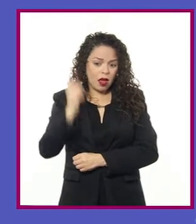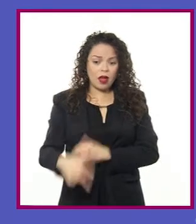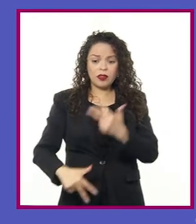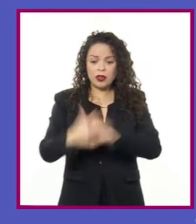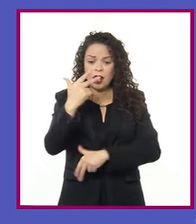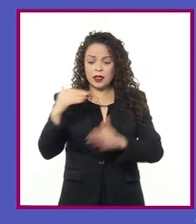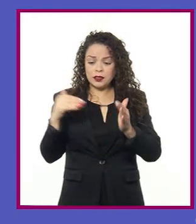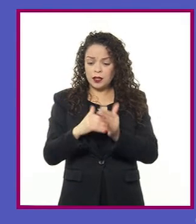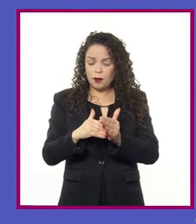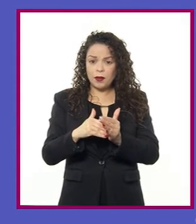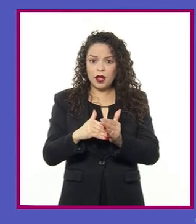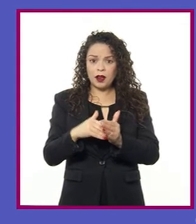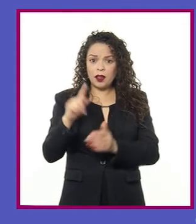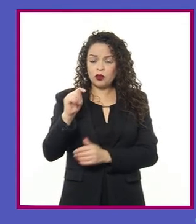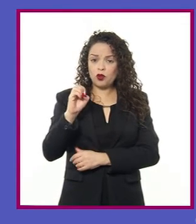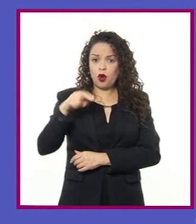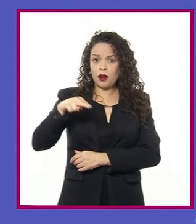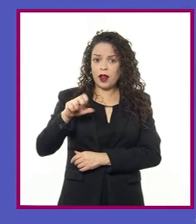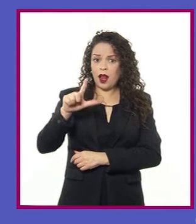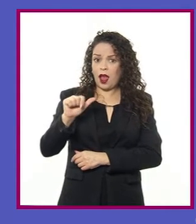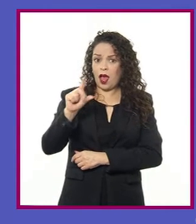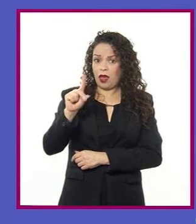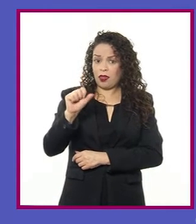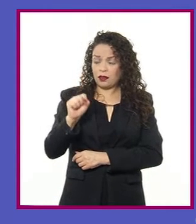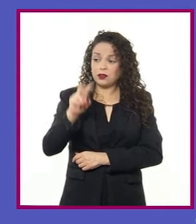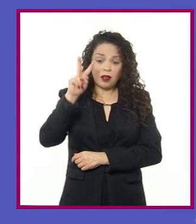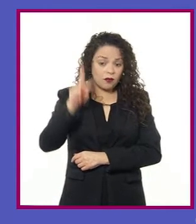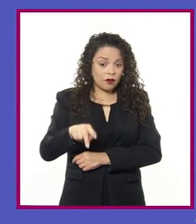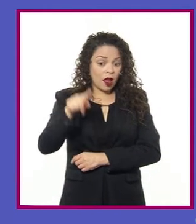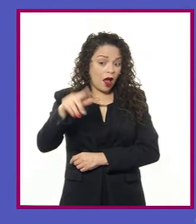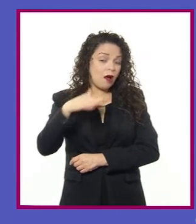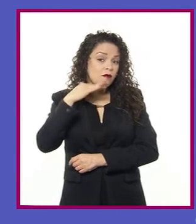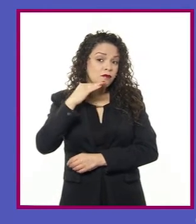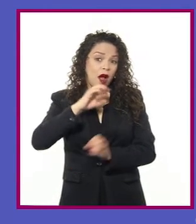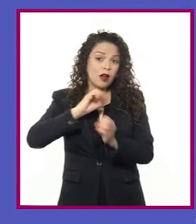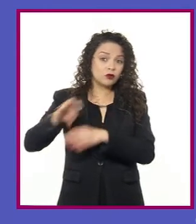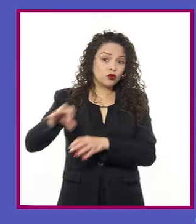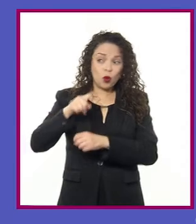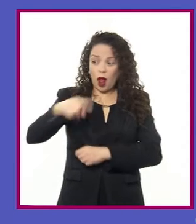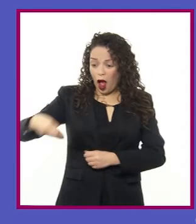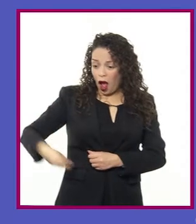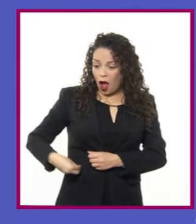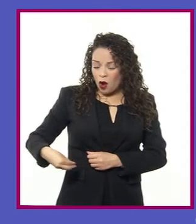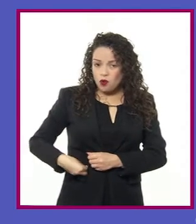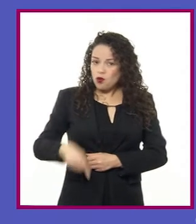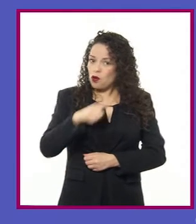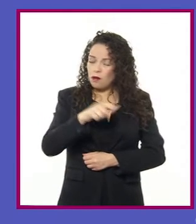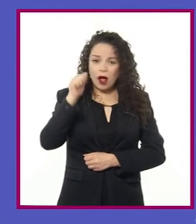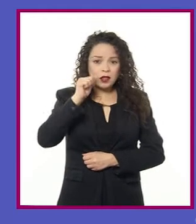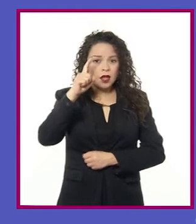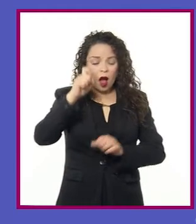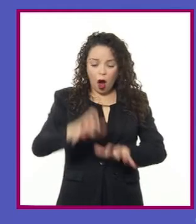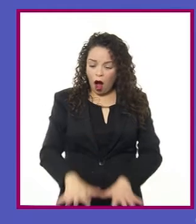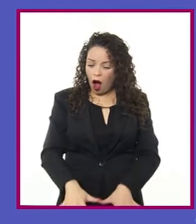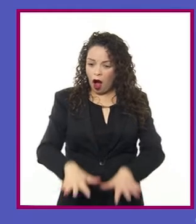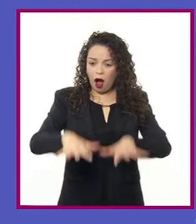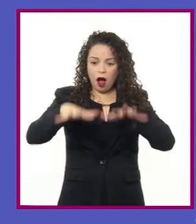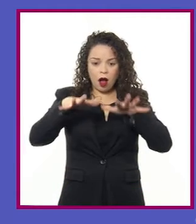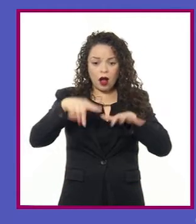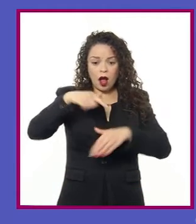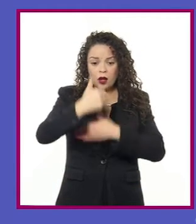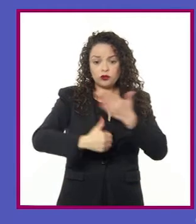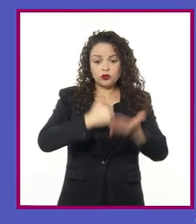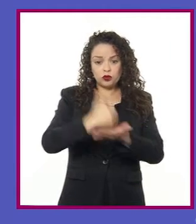basura. La basura ha sido la principal causa de las inundaciones en Ciudad de México. El Sistema de Aguas de la Ciudad de